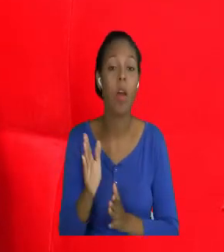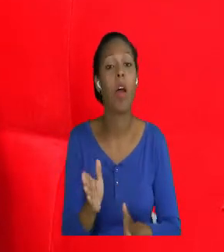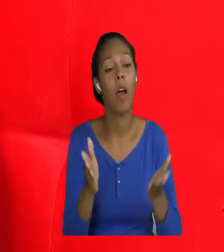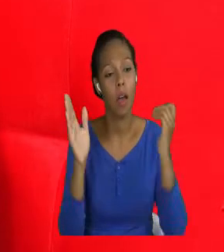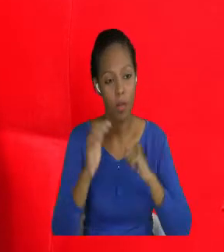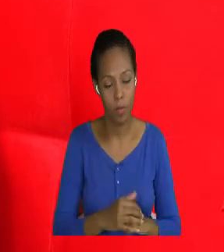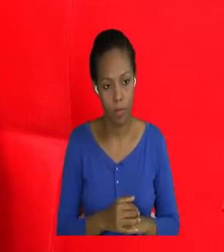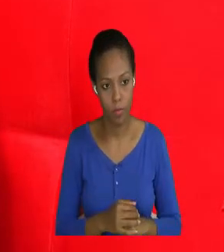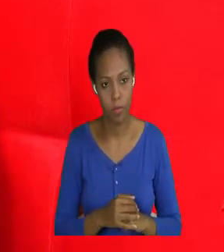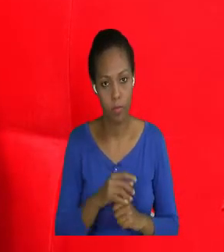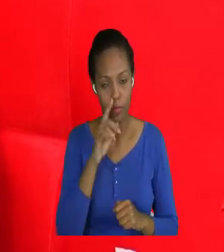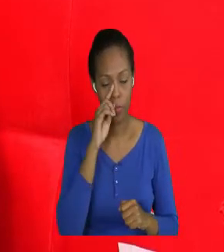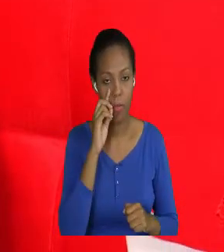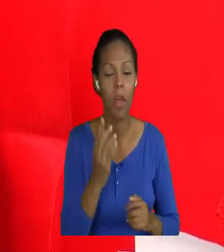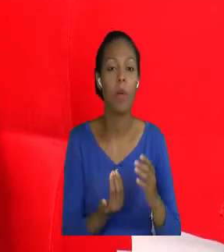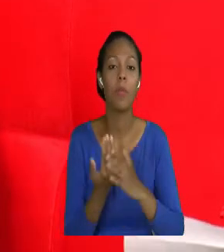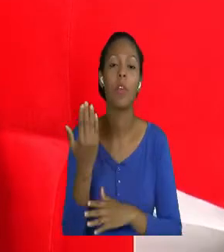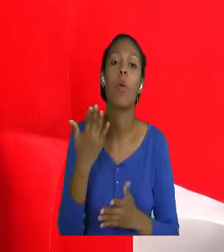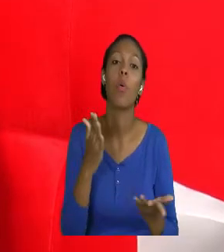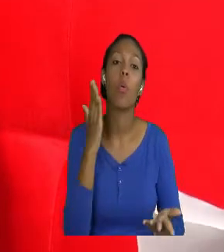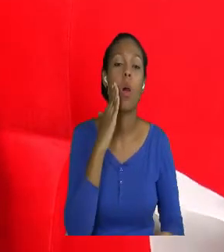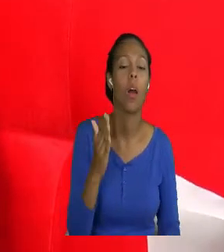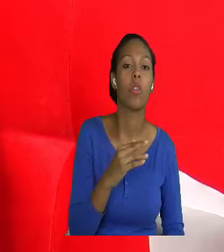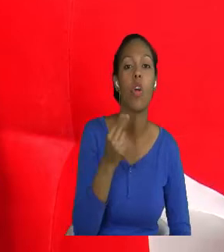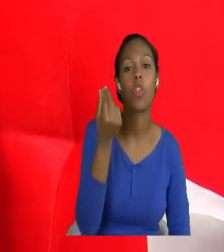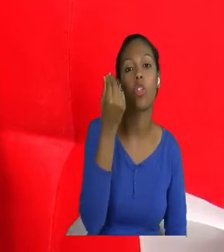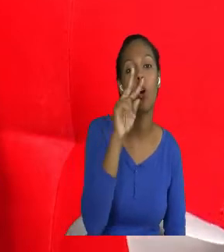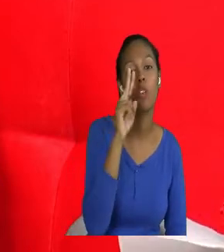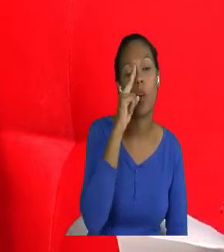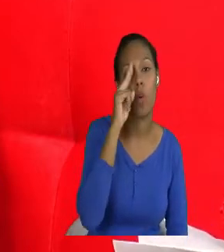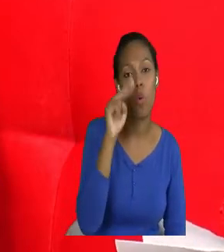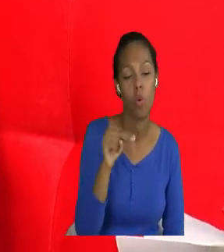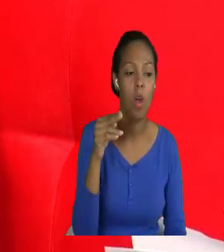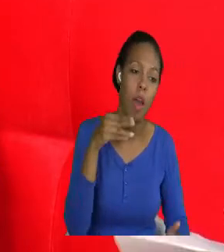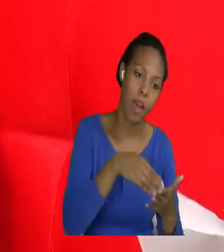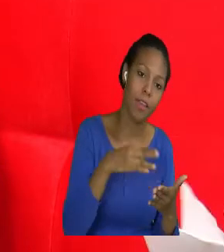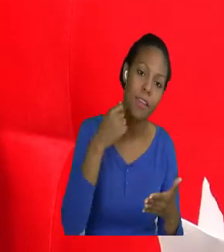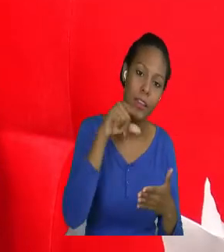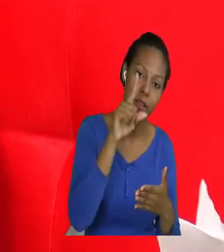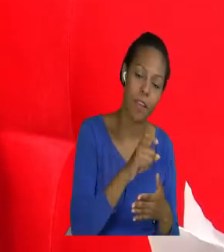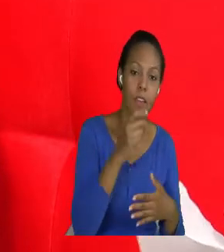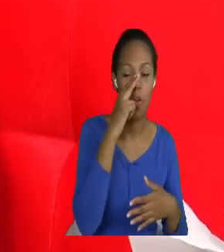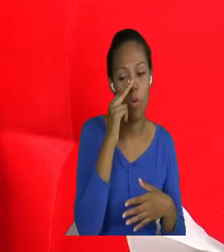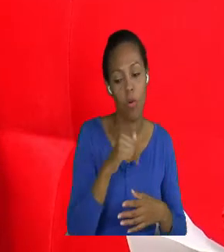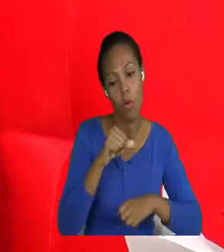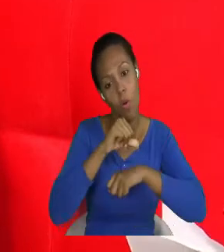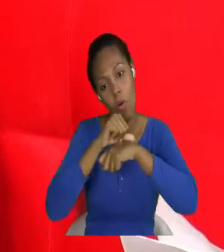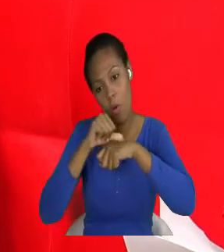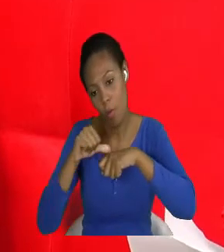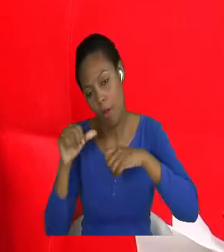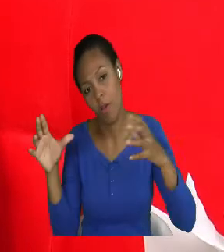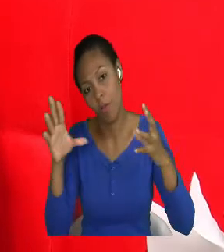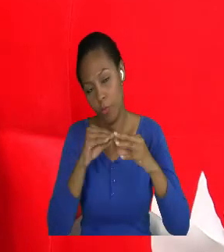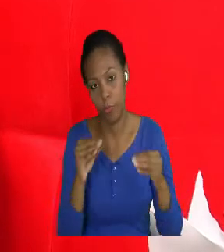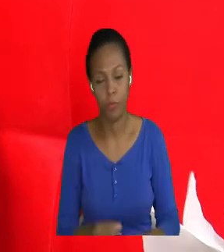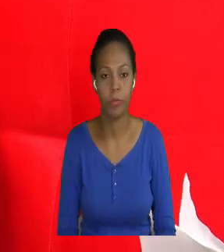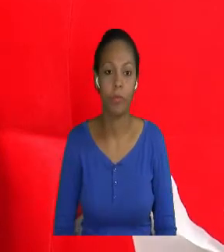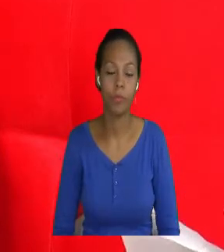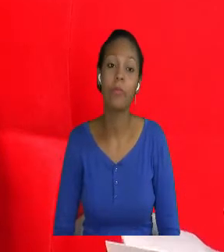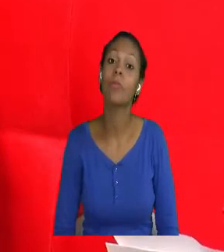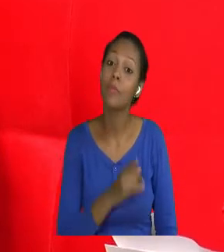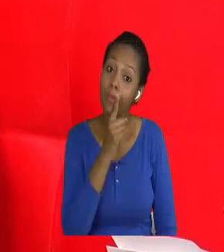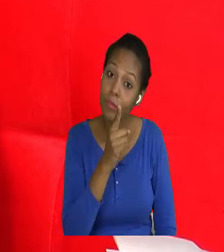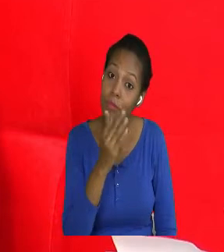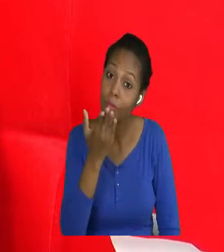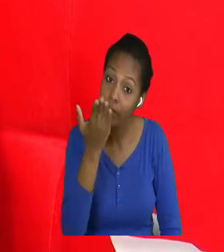dan inicio del día 12 de junio al 16 de junio, ¿sí? Entonces es el momento para que usted,